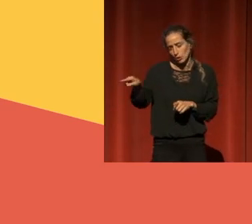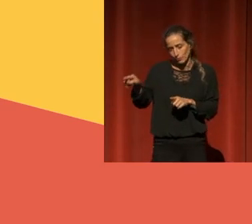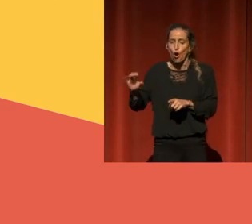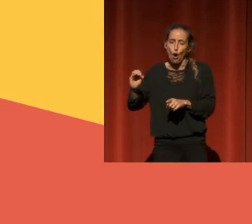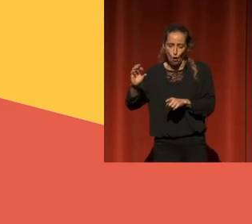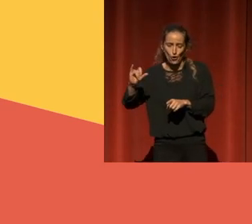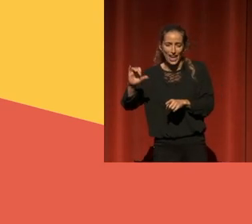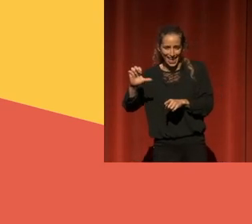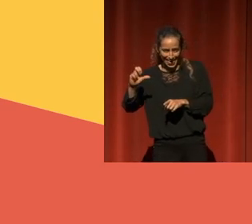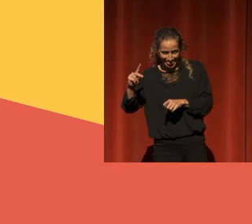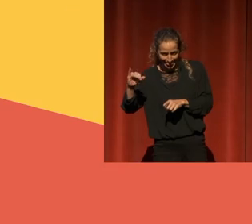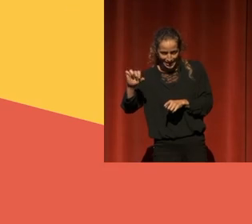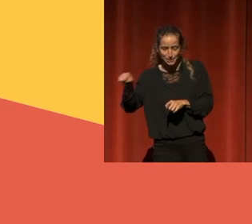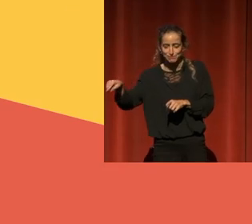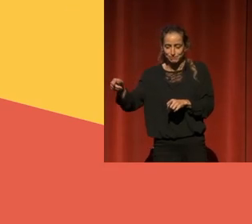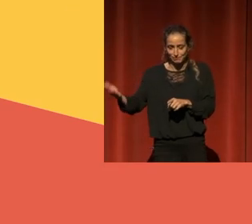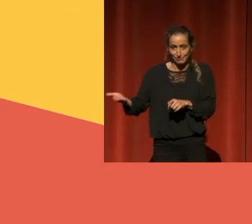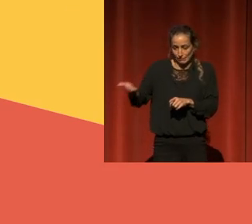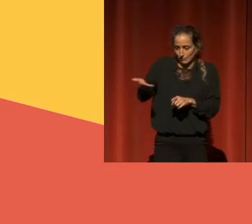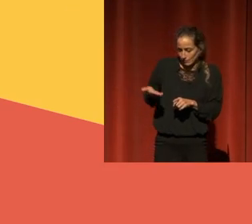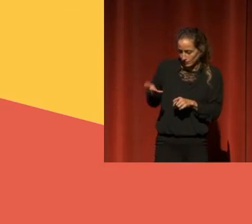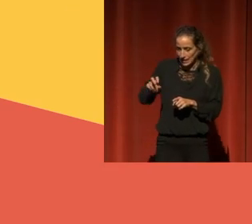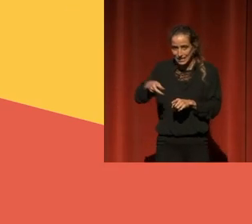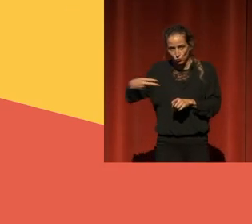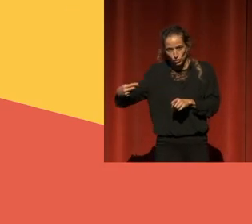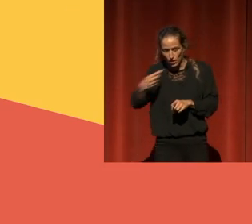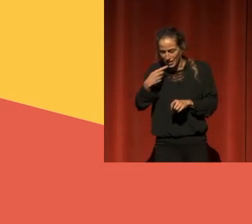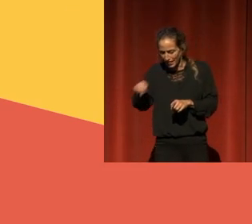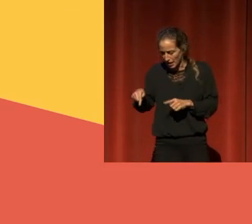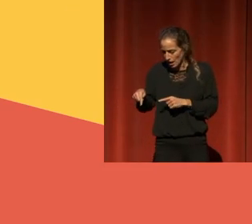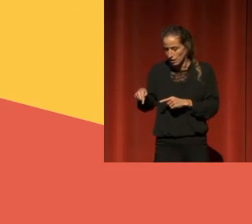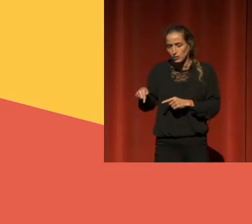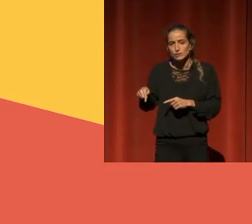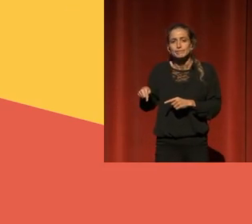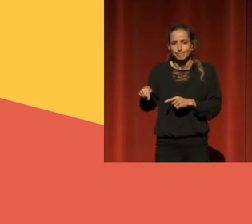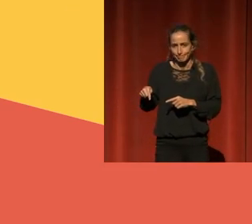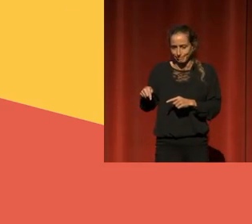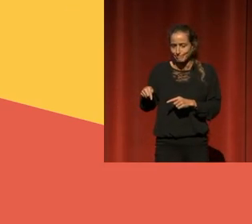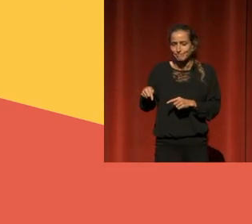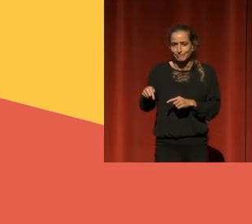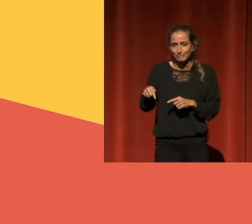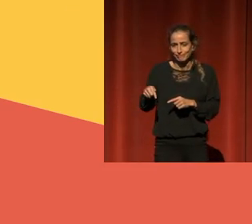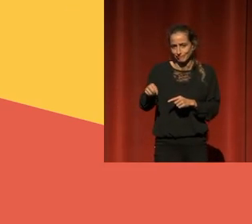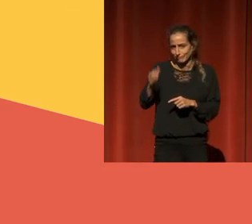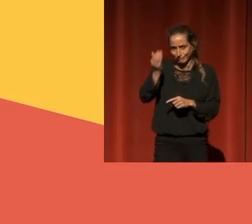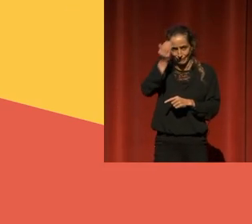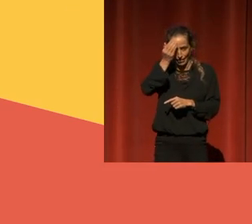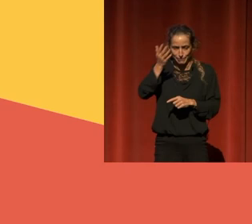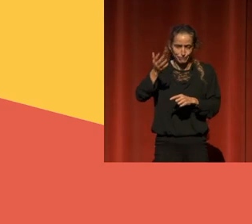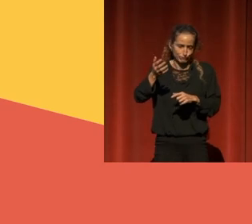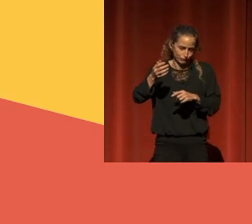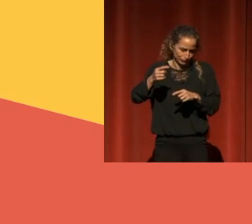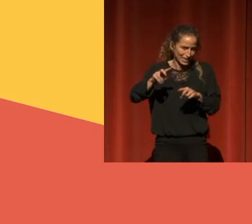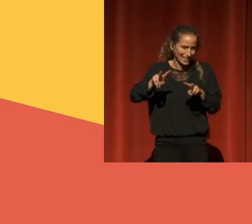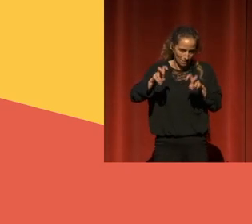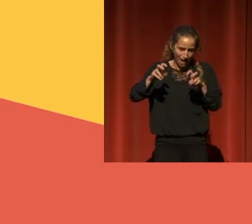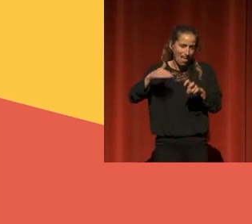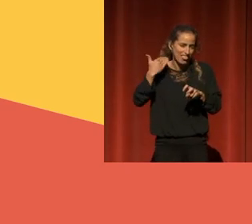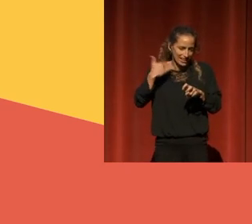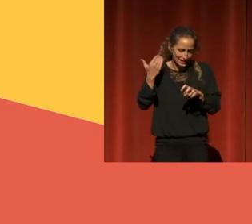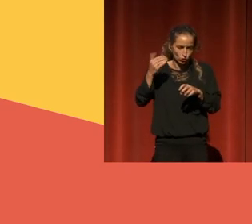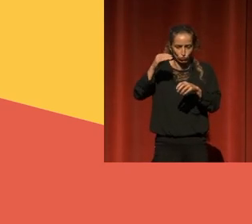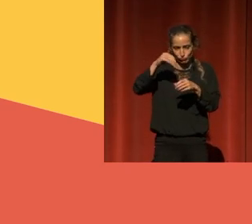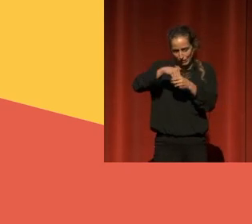venían a manifestar que los ciberdelitos van en aumento cada año y que el